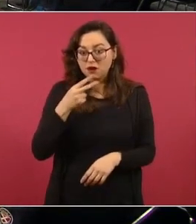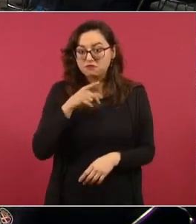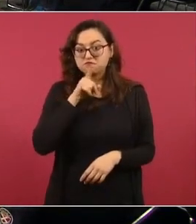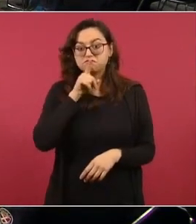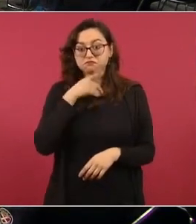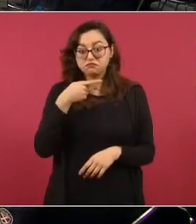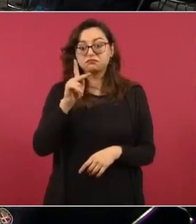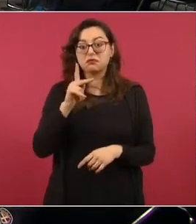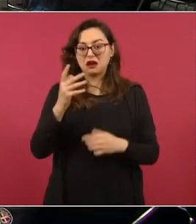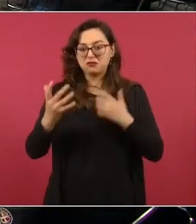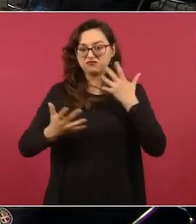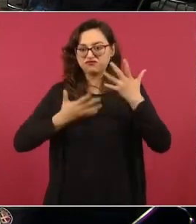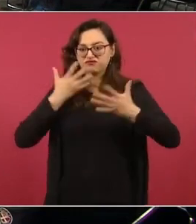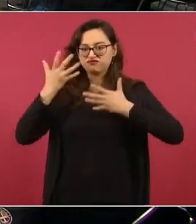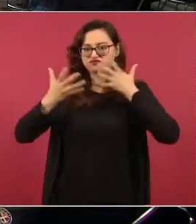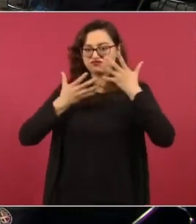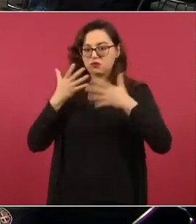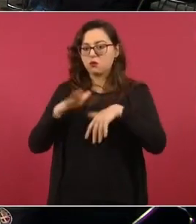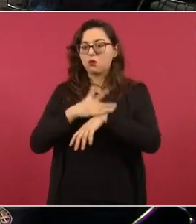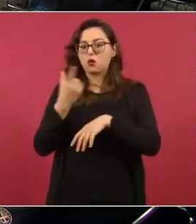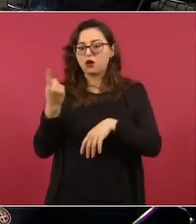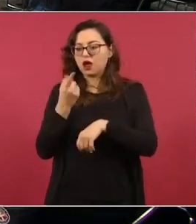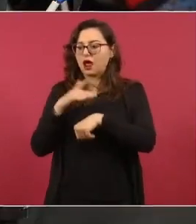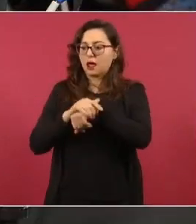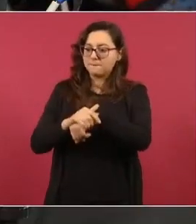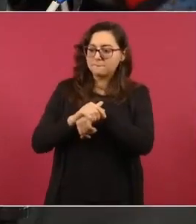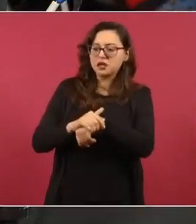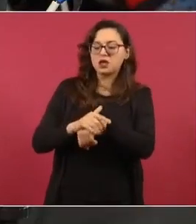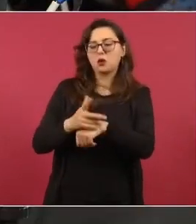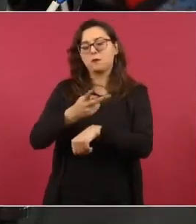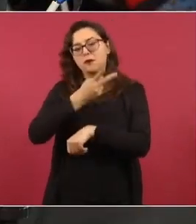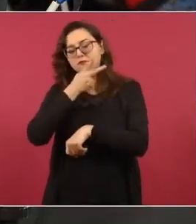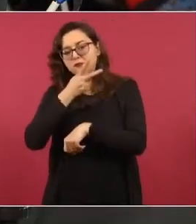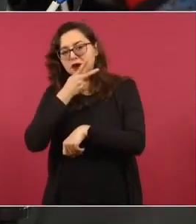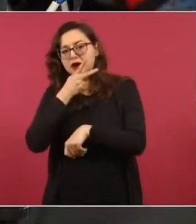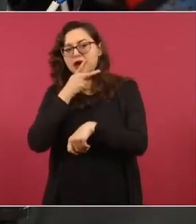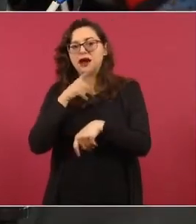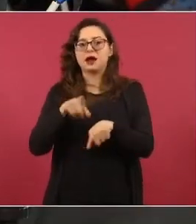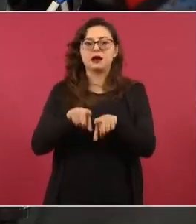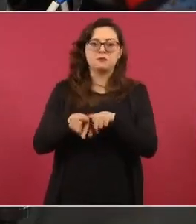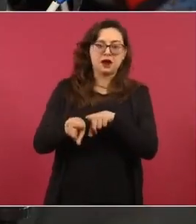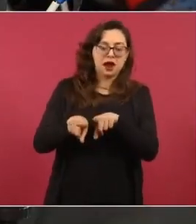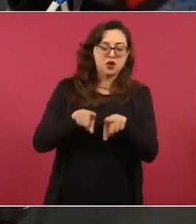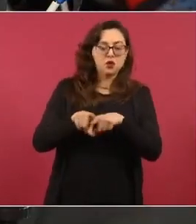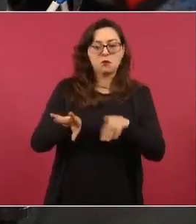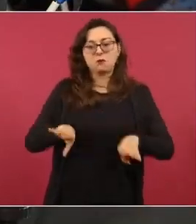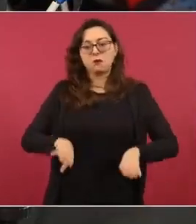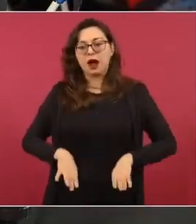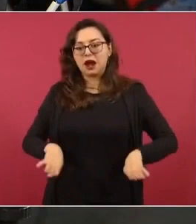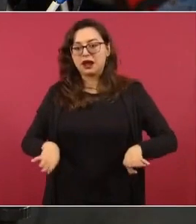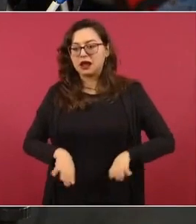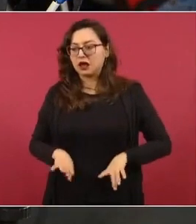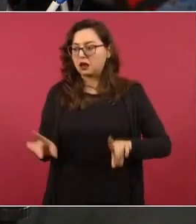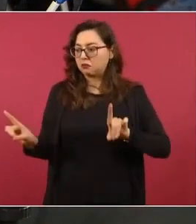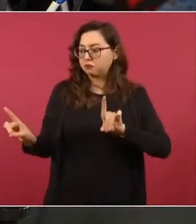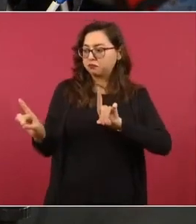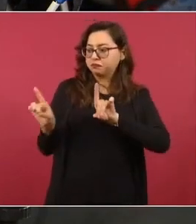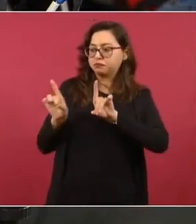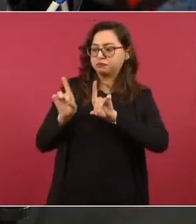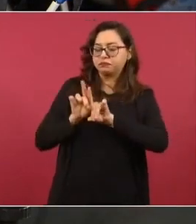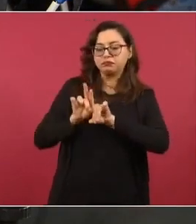papá, la hermana, la pareja son fumadores pasivos que pudieran adquirir algún tipo de enfermedades, entre